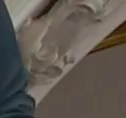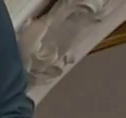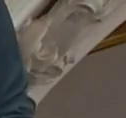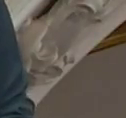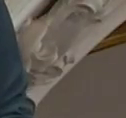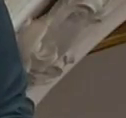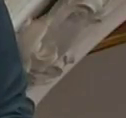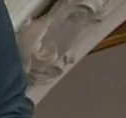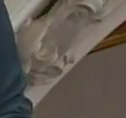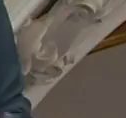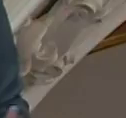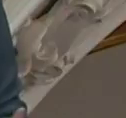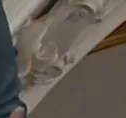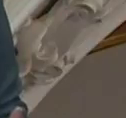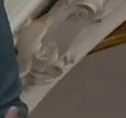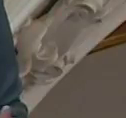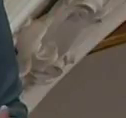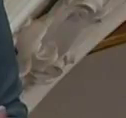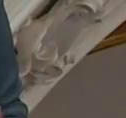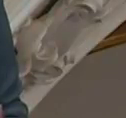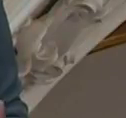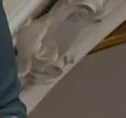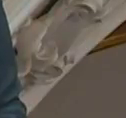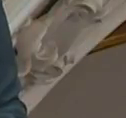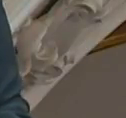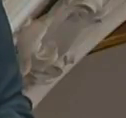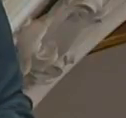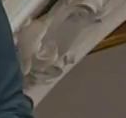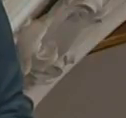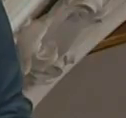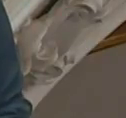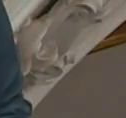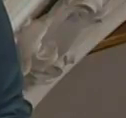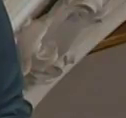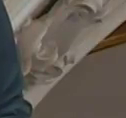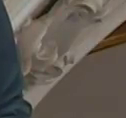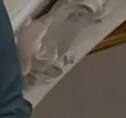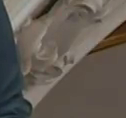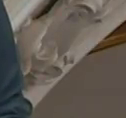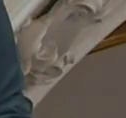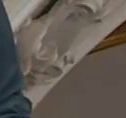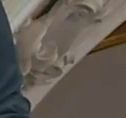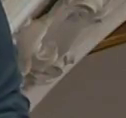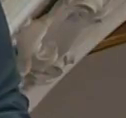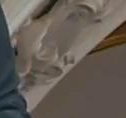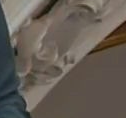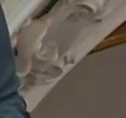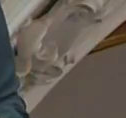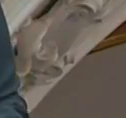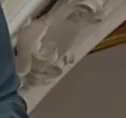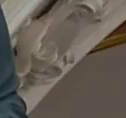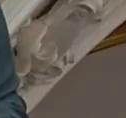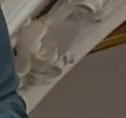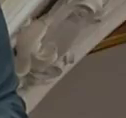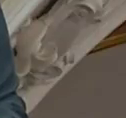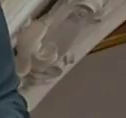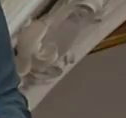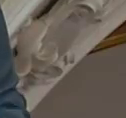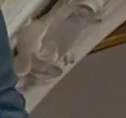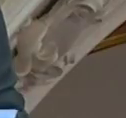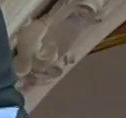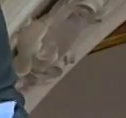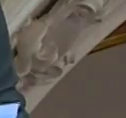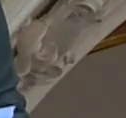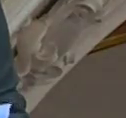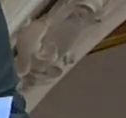de 500 constituyentes que hacen vida acá. Ya se encuentra presente en estos espacios la presidenta de la Asamblea Nacional Constituyente, Delcy